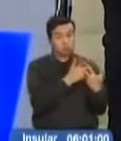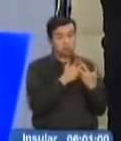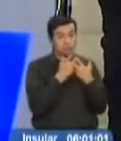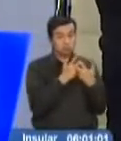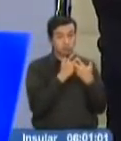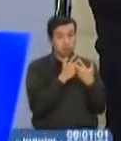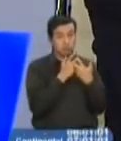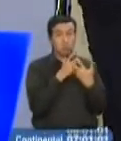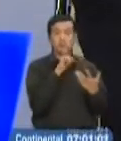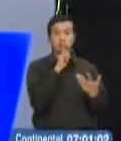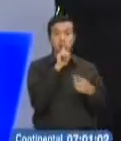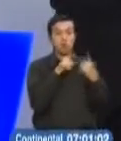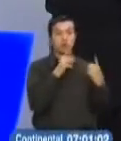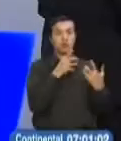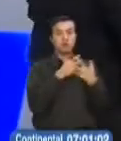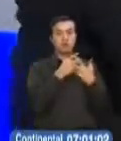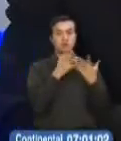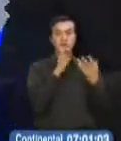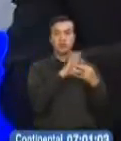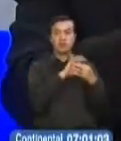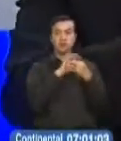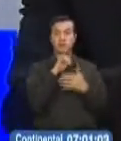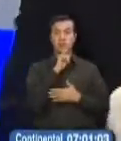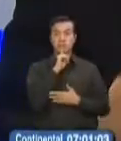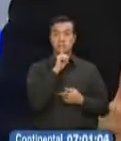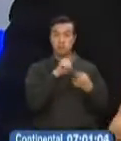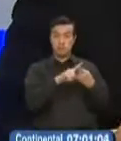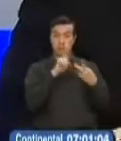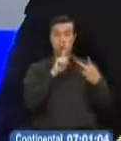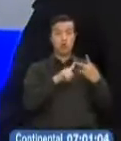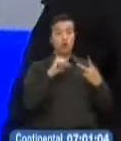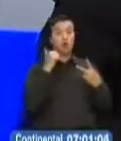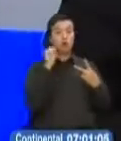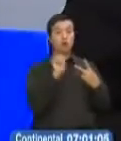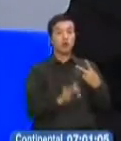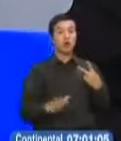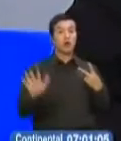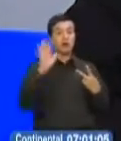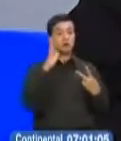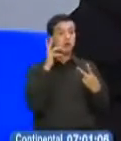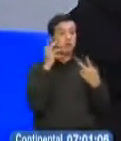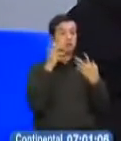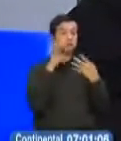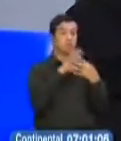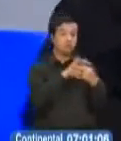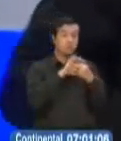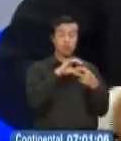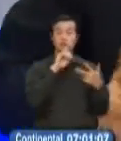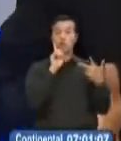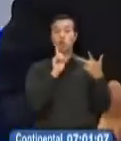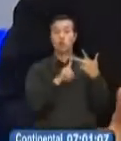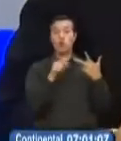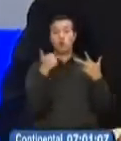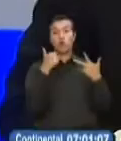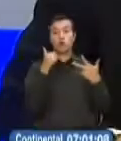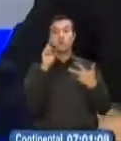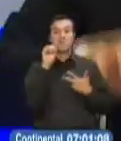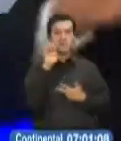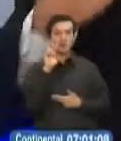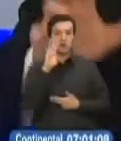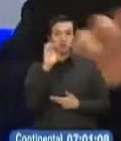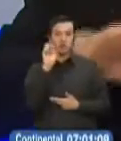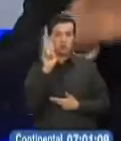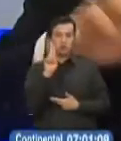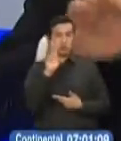al norte, a Estados Unidos, otros que están más cercanos a los países asiáticos, y hay unos que están más cercanos a Mercosur,